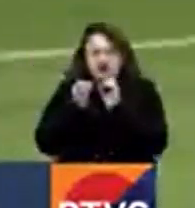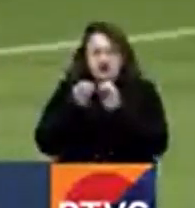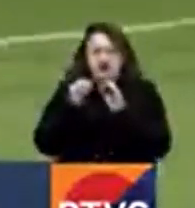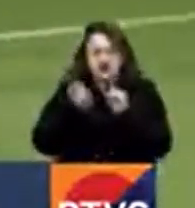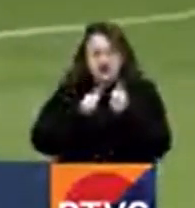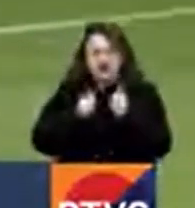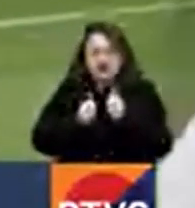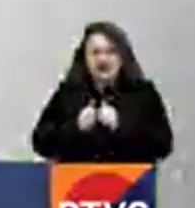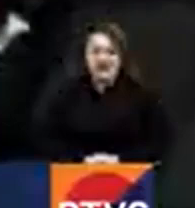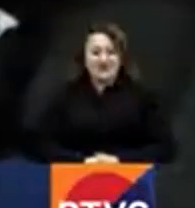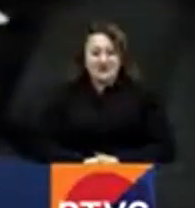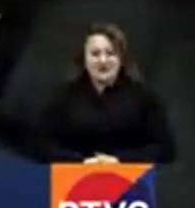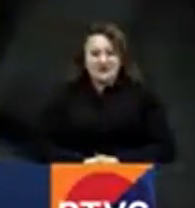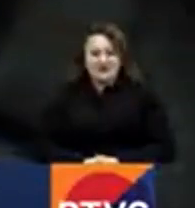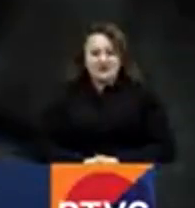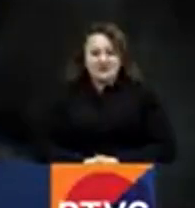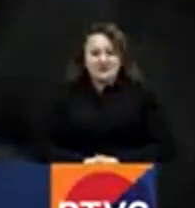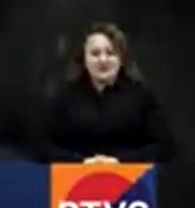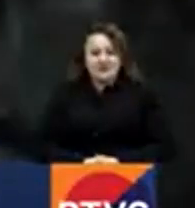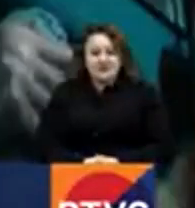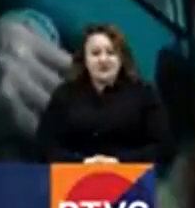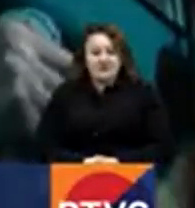deportiva.